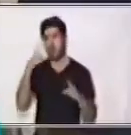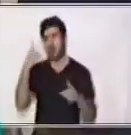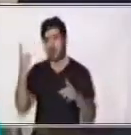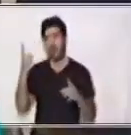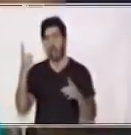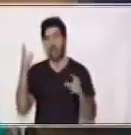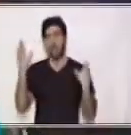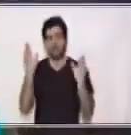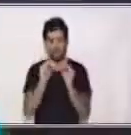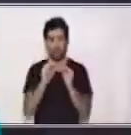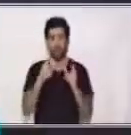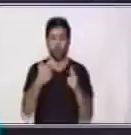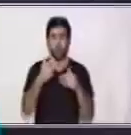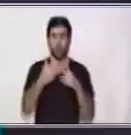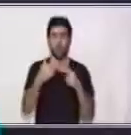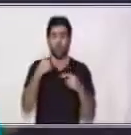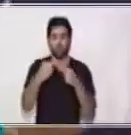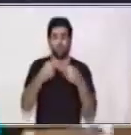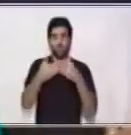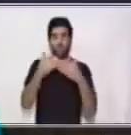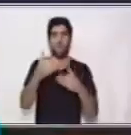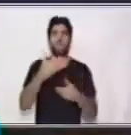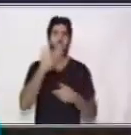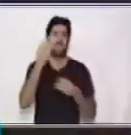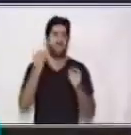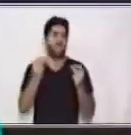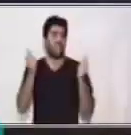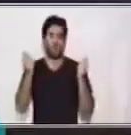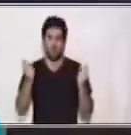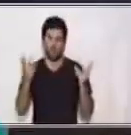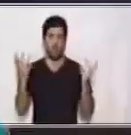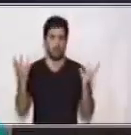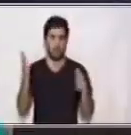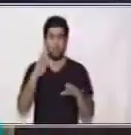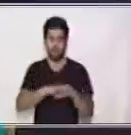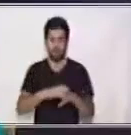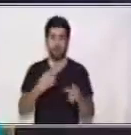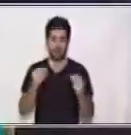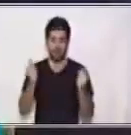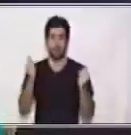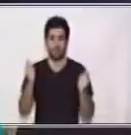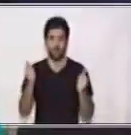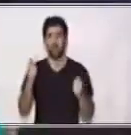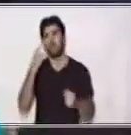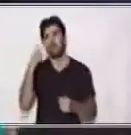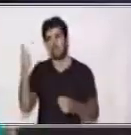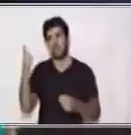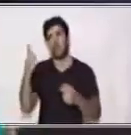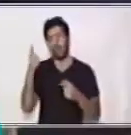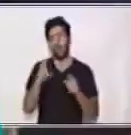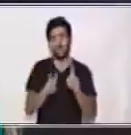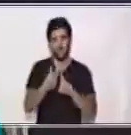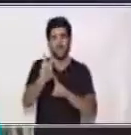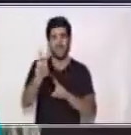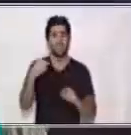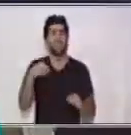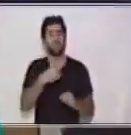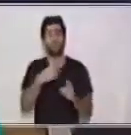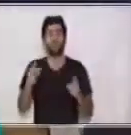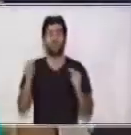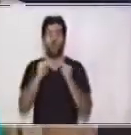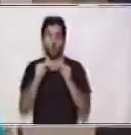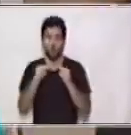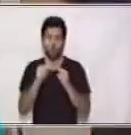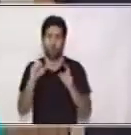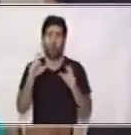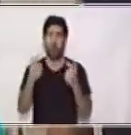venimos y podemos trabajar de una manera más rápida. Esa es la ventaja de conocer los productos y cocientes